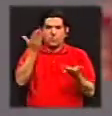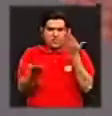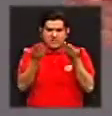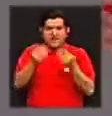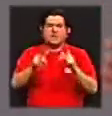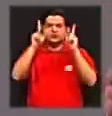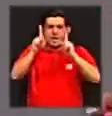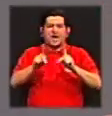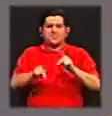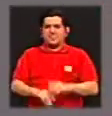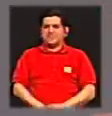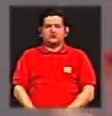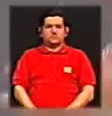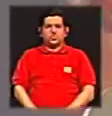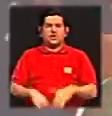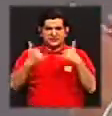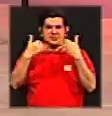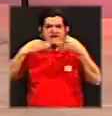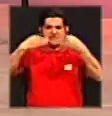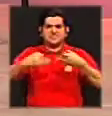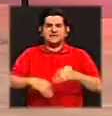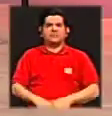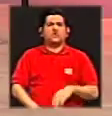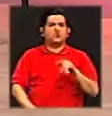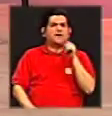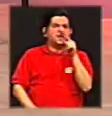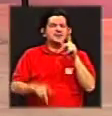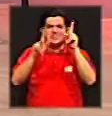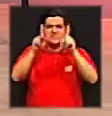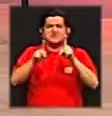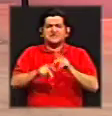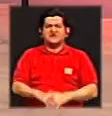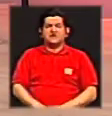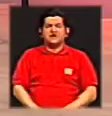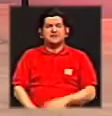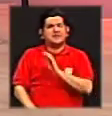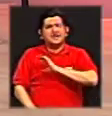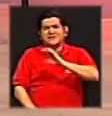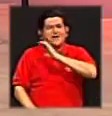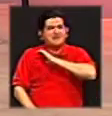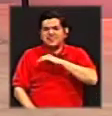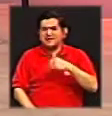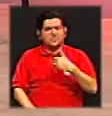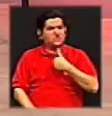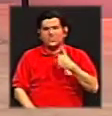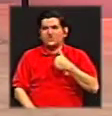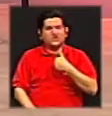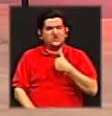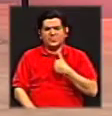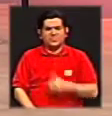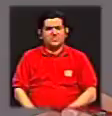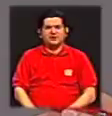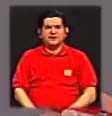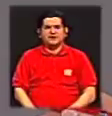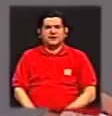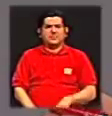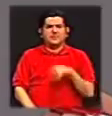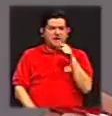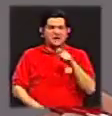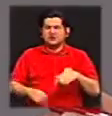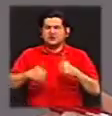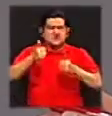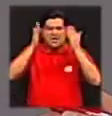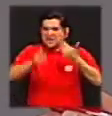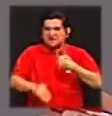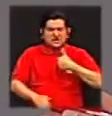candidato. ¿Quiénes son los que no tienen candidato? ¿Y quiénes son? ¿Qué características tienen las personas que no tienen candidato en este momento? Lo que vimos al plantear un